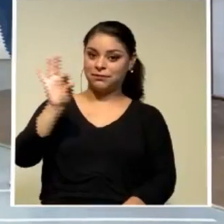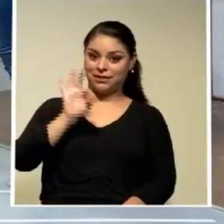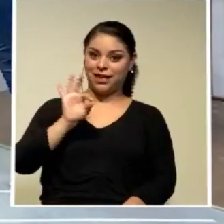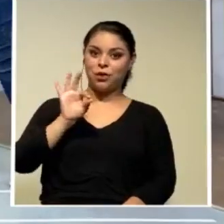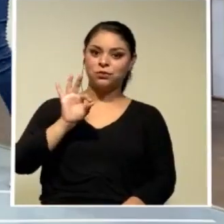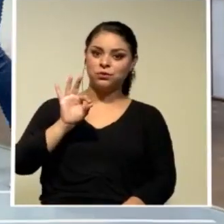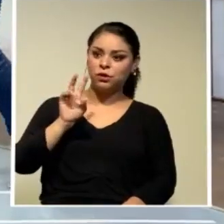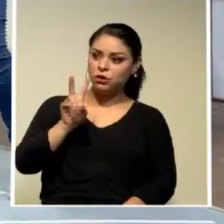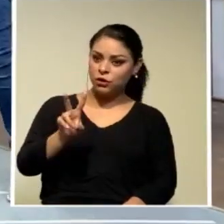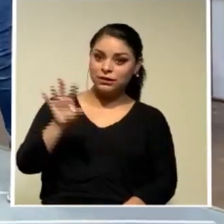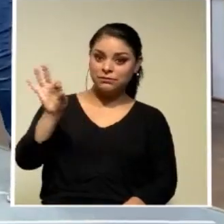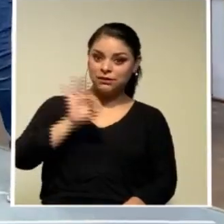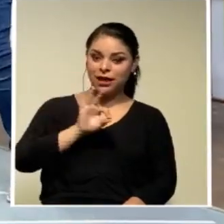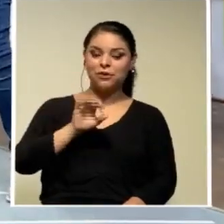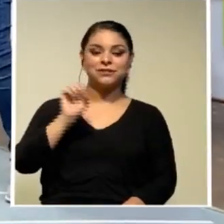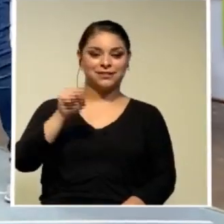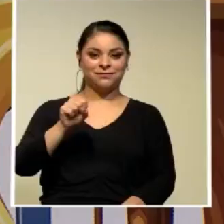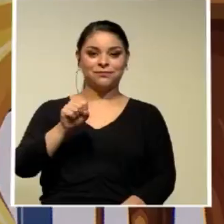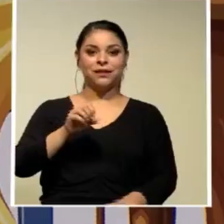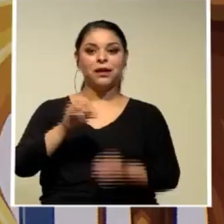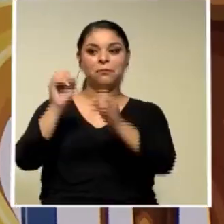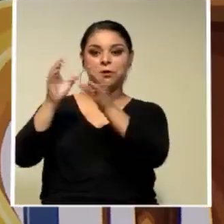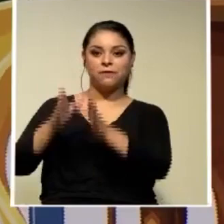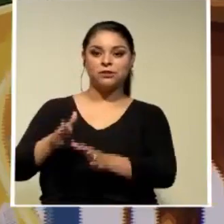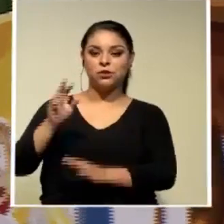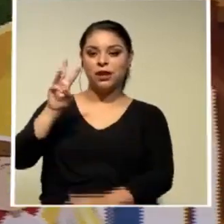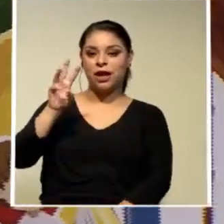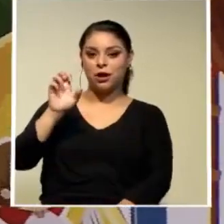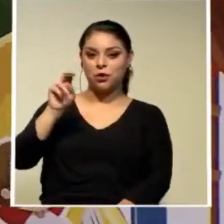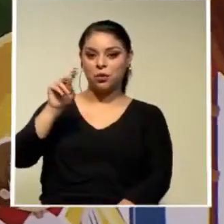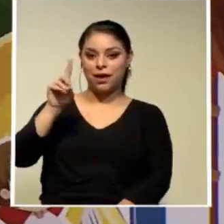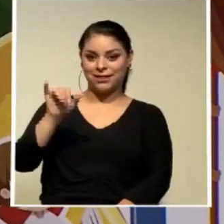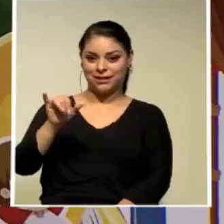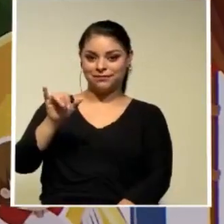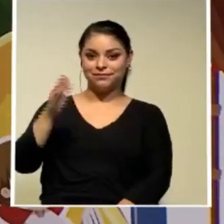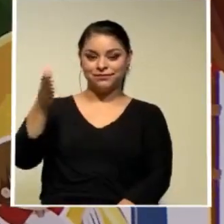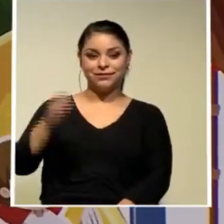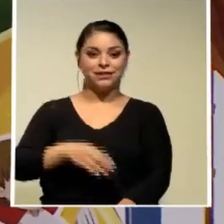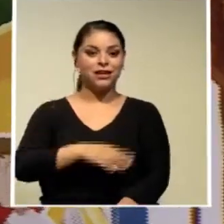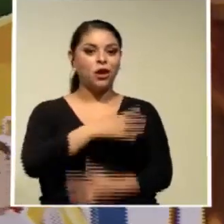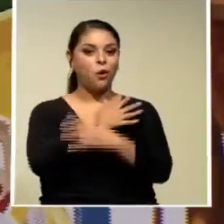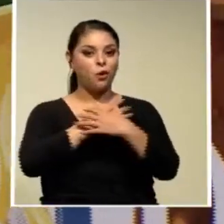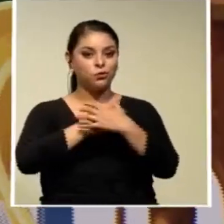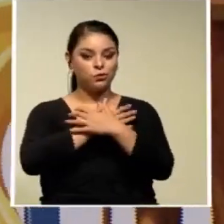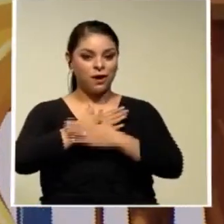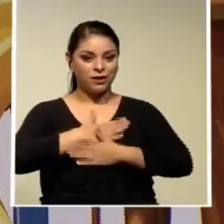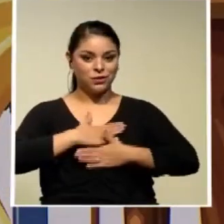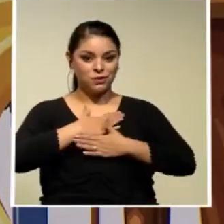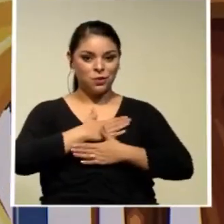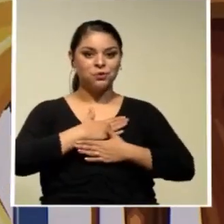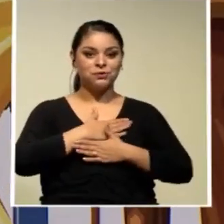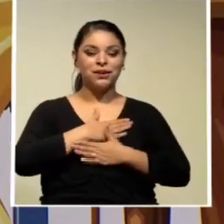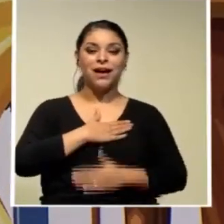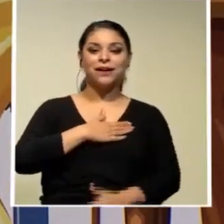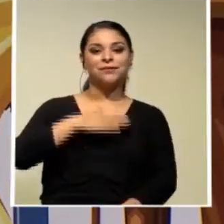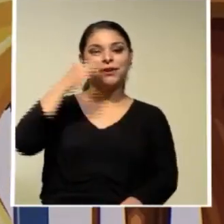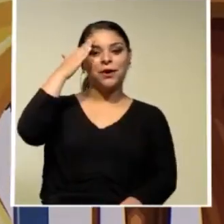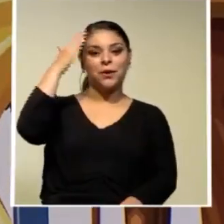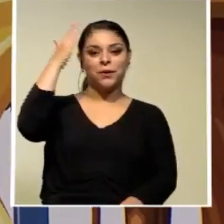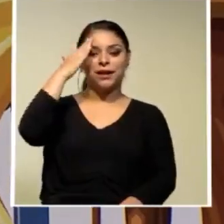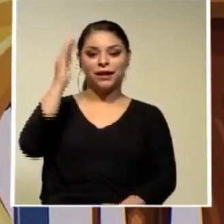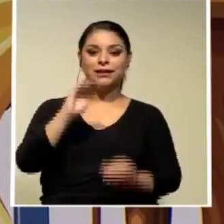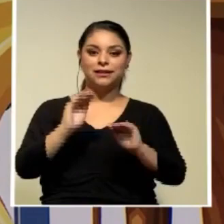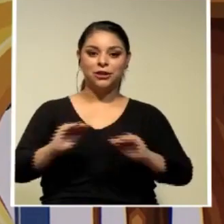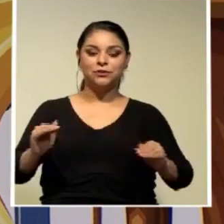dos invitados. Sí, la niña Gwen y el oso aventuroso. Ah, sí, es cierto. Hola, oso aventuroso. Hola, niña Gwen. Niños y niñas, gracias por acompañarnos